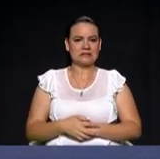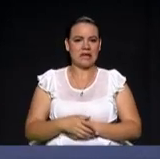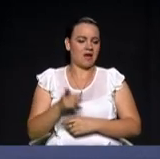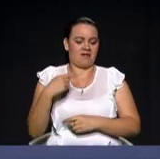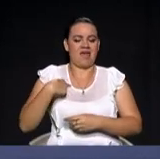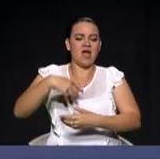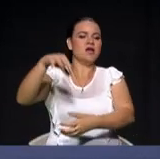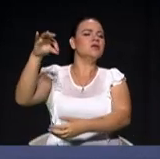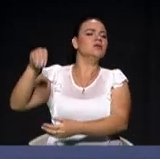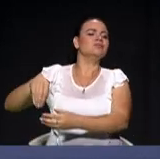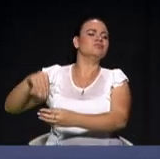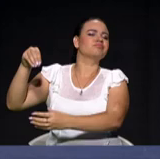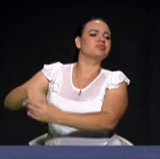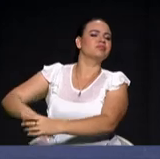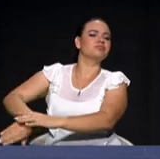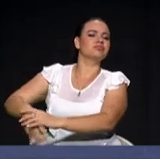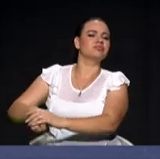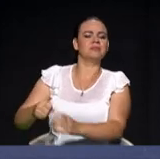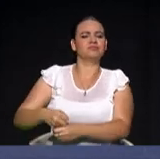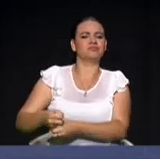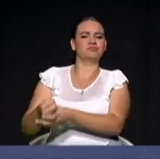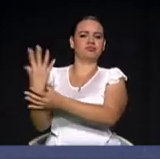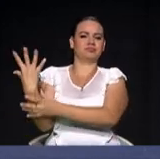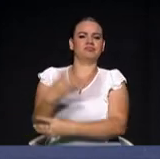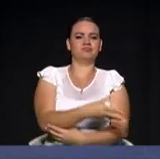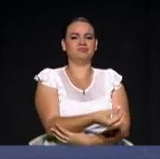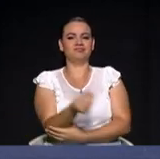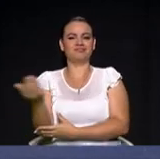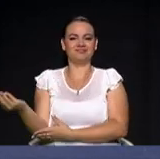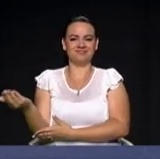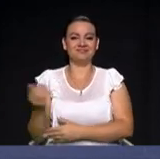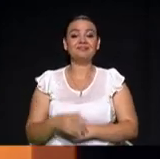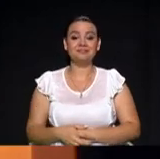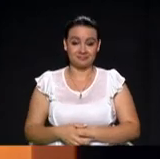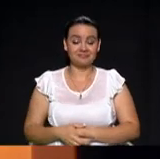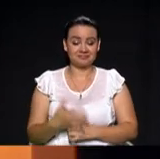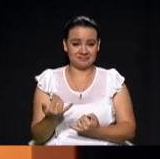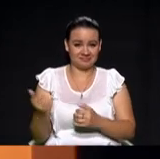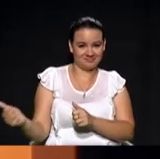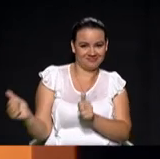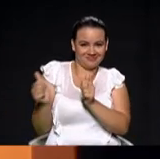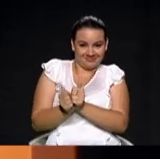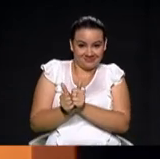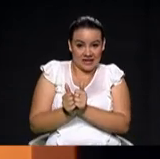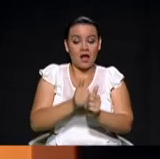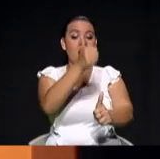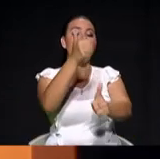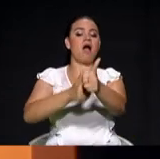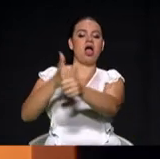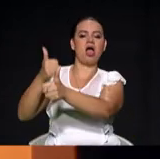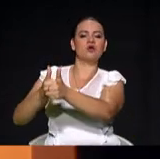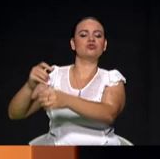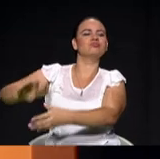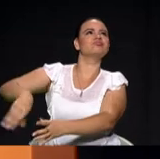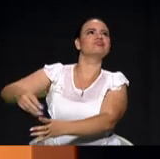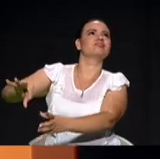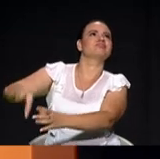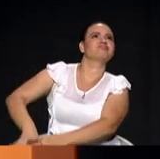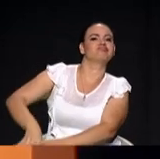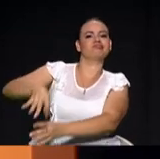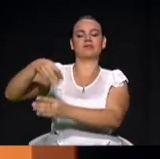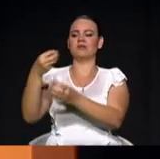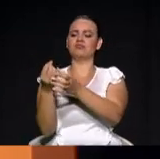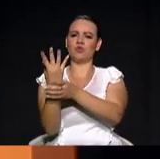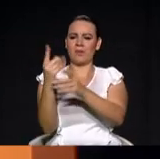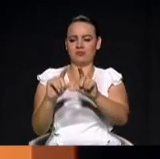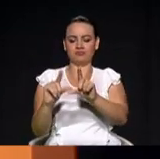realizó hace pocos minutos en presencia de los candidatos que hoy nos acompañan y cada uno pues el eligió o le correspondió el